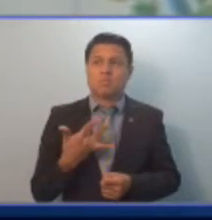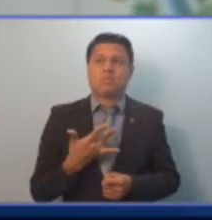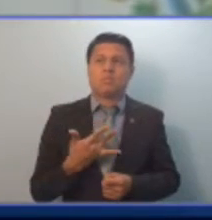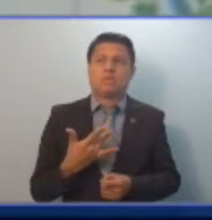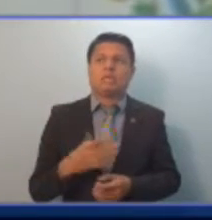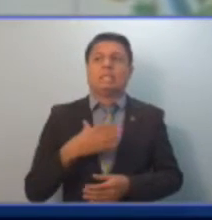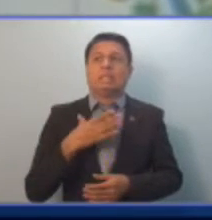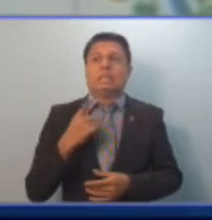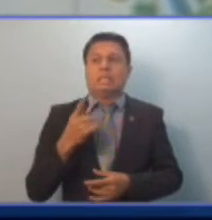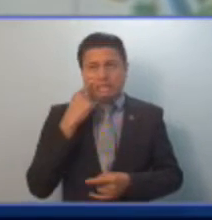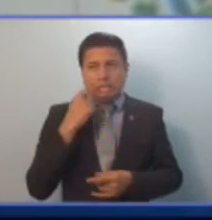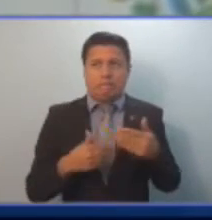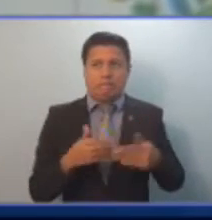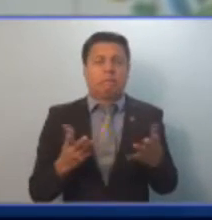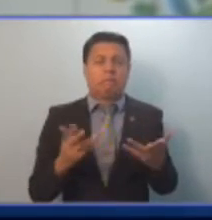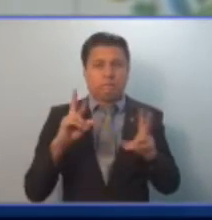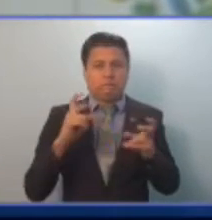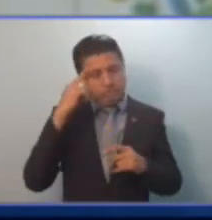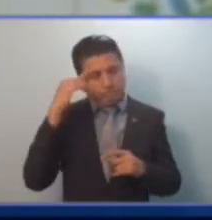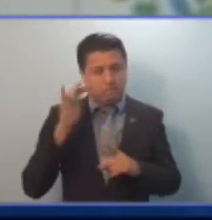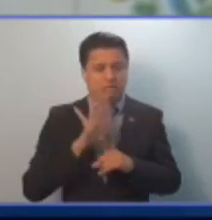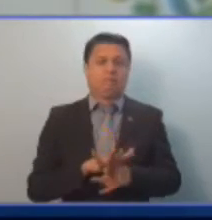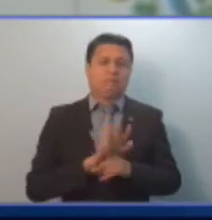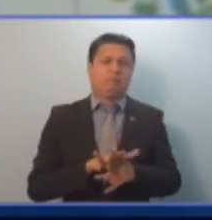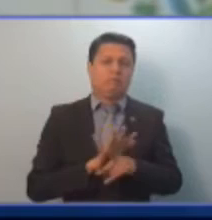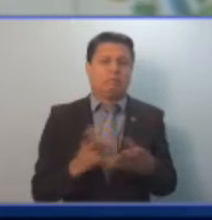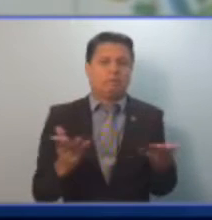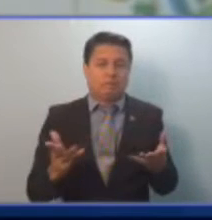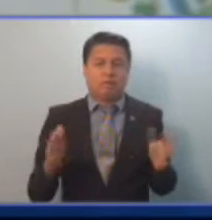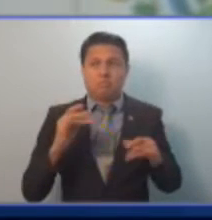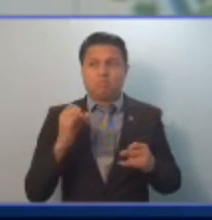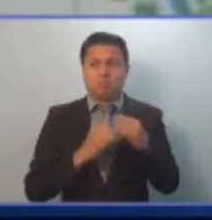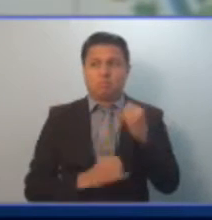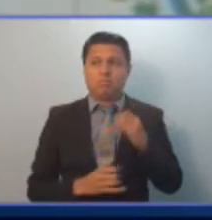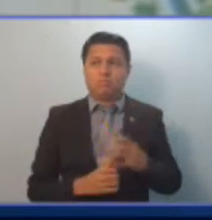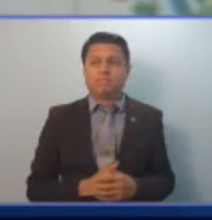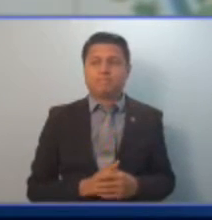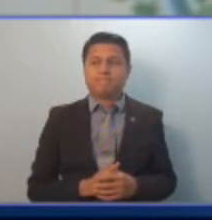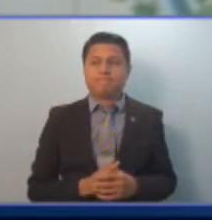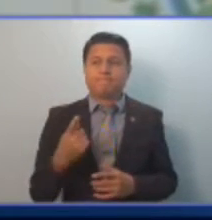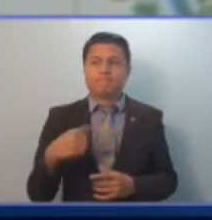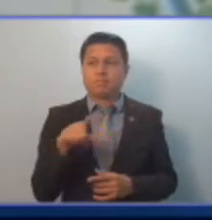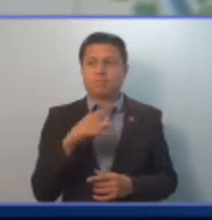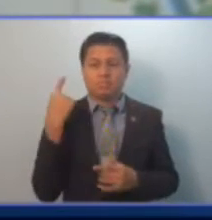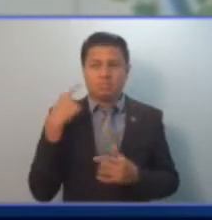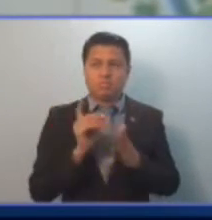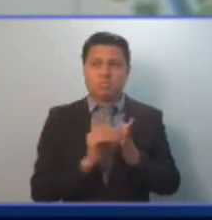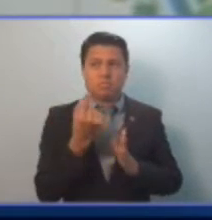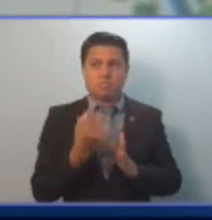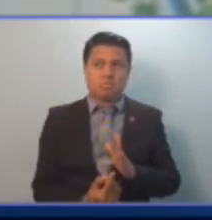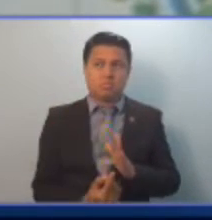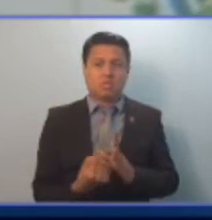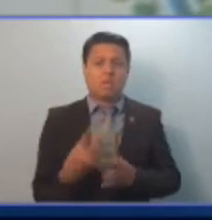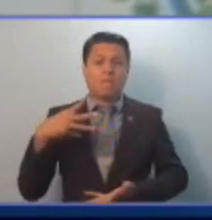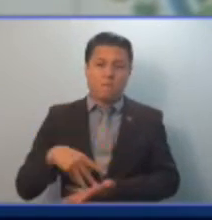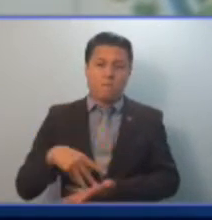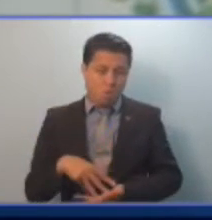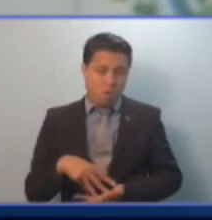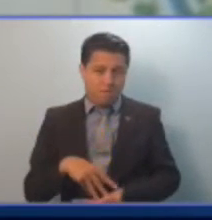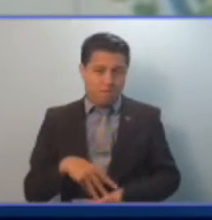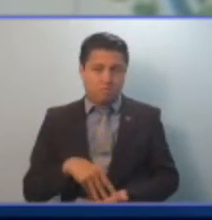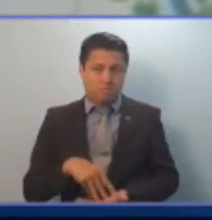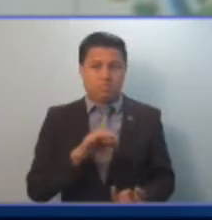libertad política, pero al final ustedes como representantes de votos o